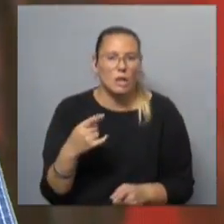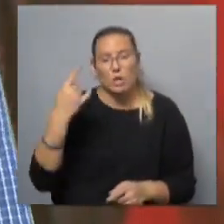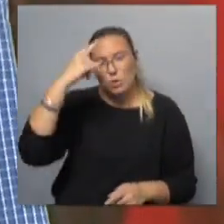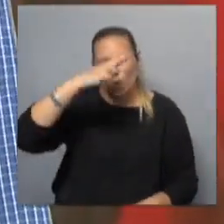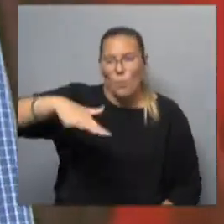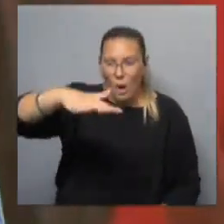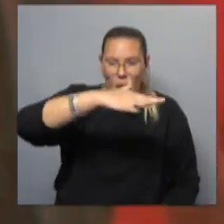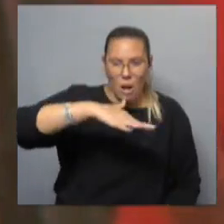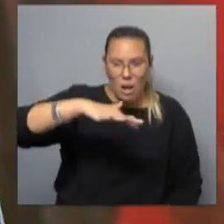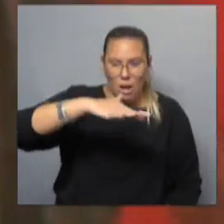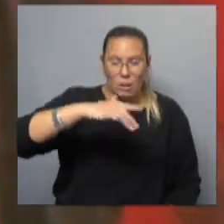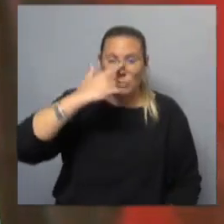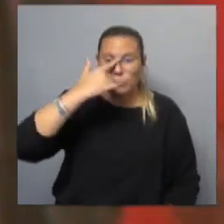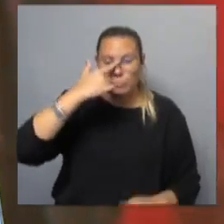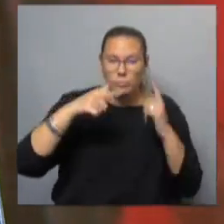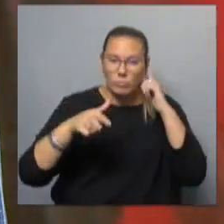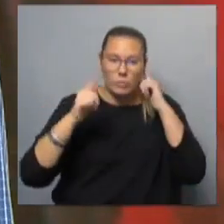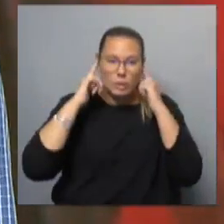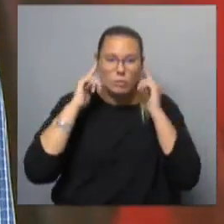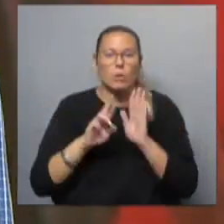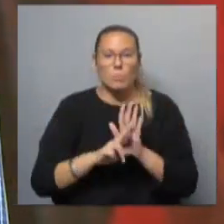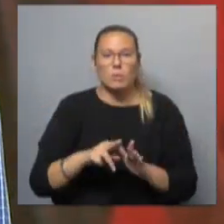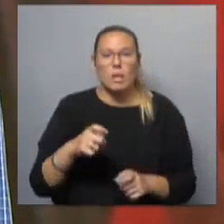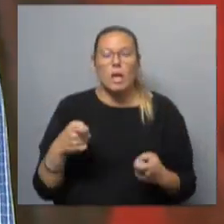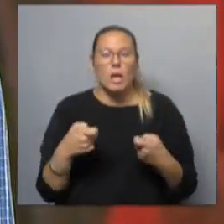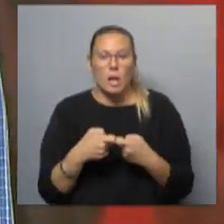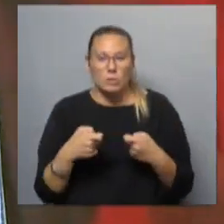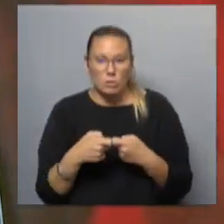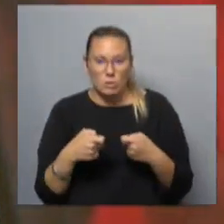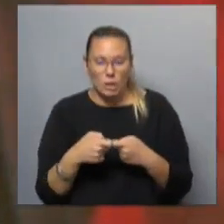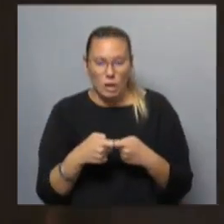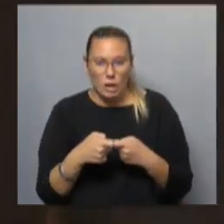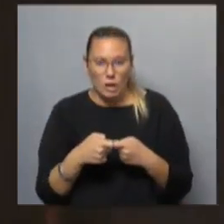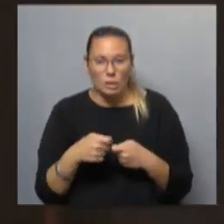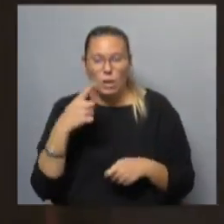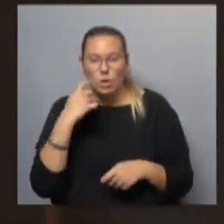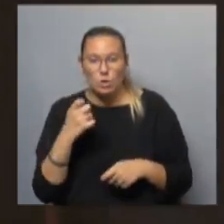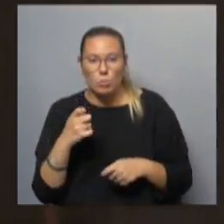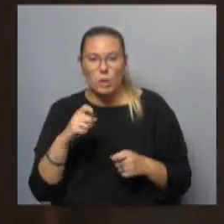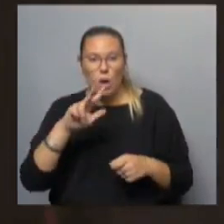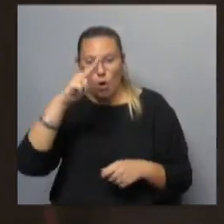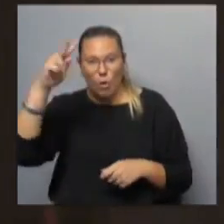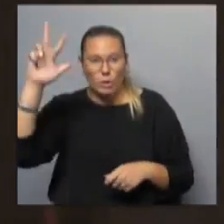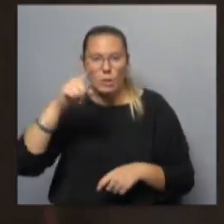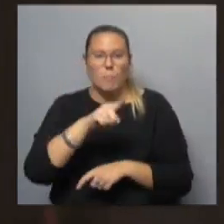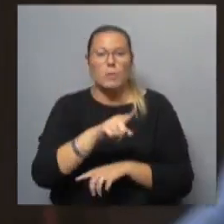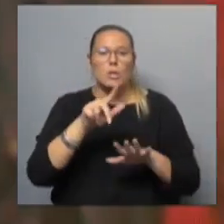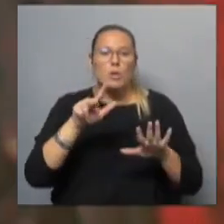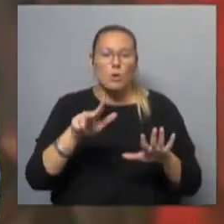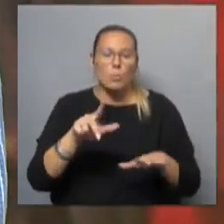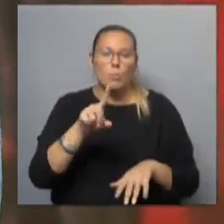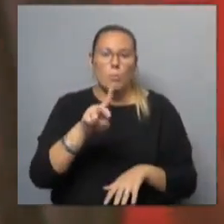rural. En buena medida se considera que la Sociedad de los Caballeros Orientales fracasó en ese intento. Fíjate que en